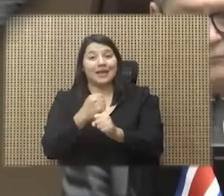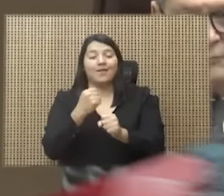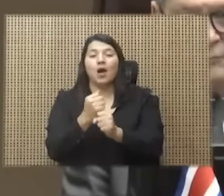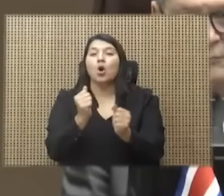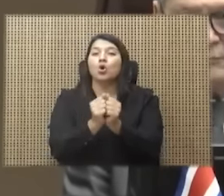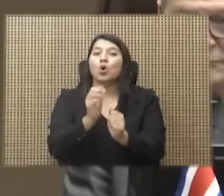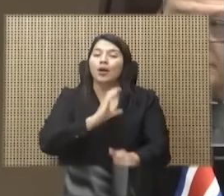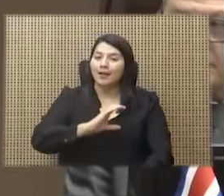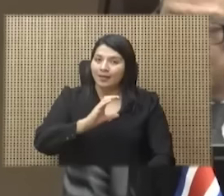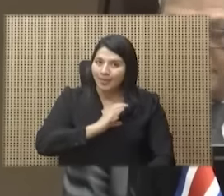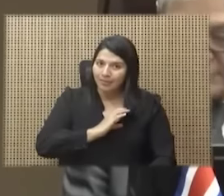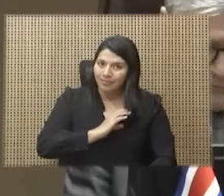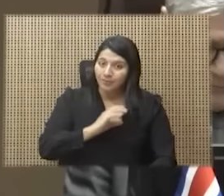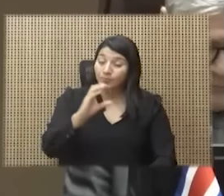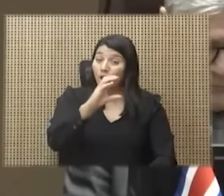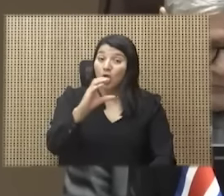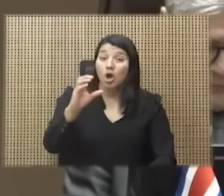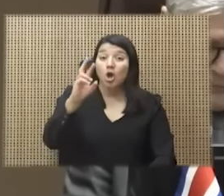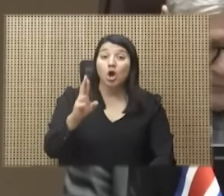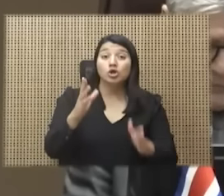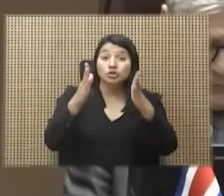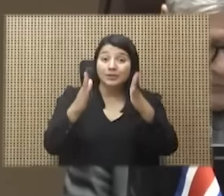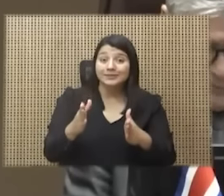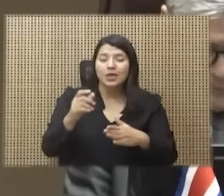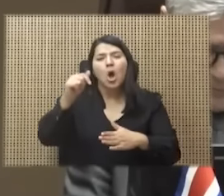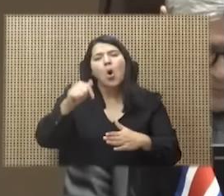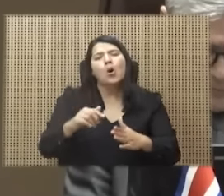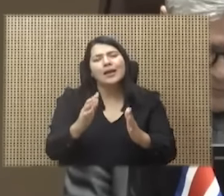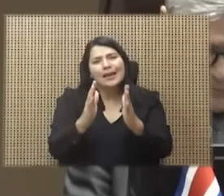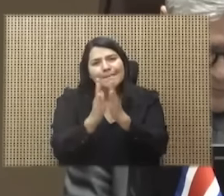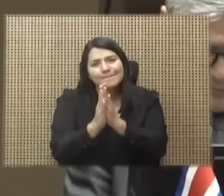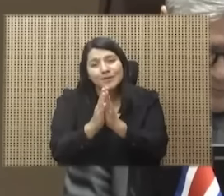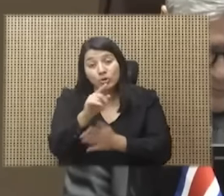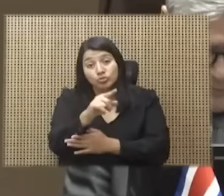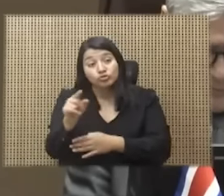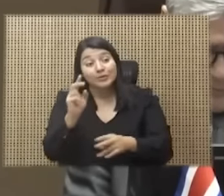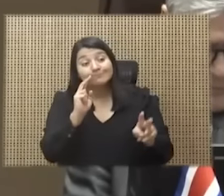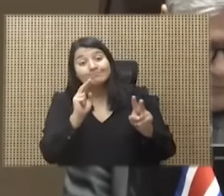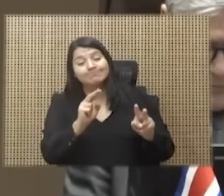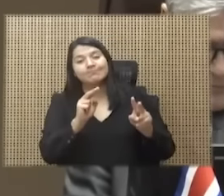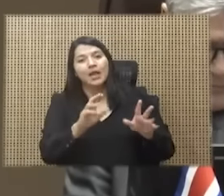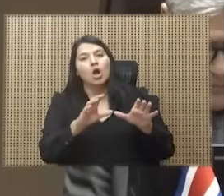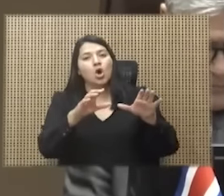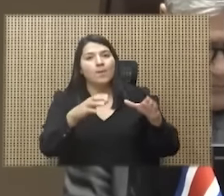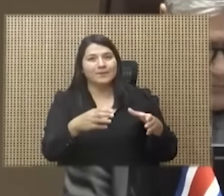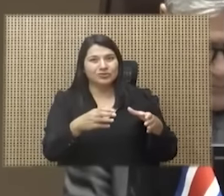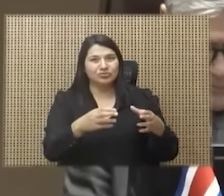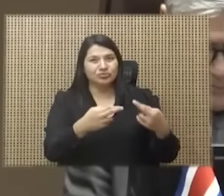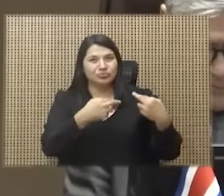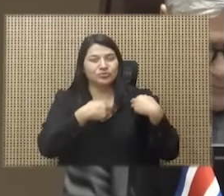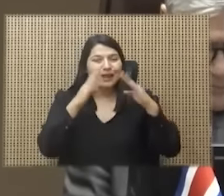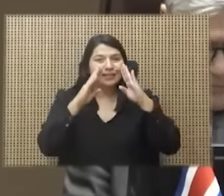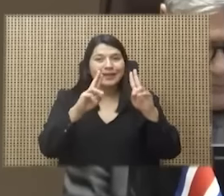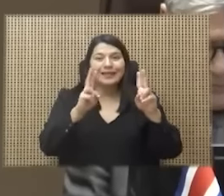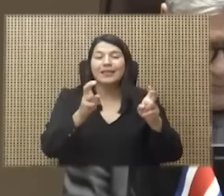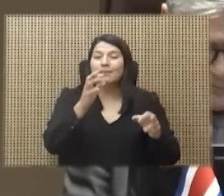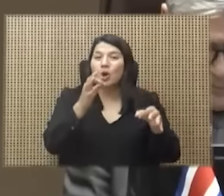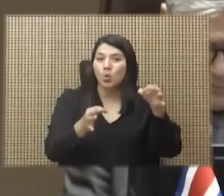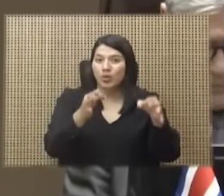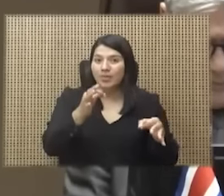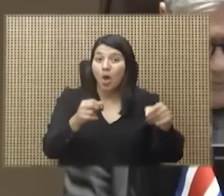Costarricenses, hoy les pido observar con detenimiento la Comisión de Asuntos Jurídicos de esta Asamblea Legislativa. Sea